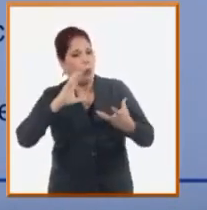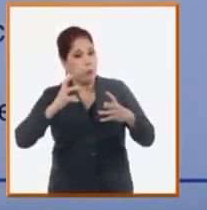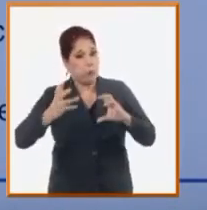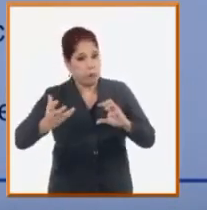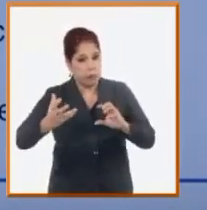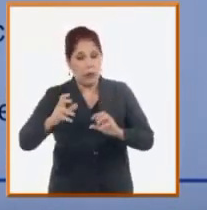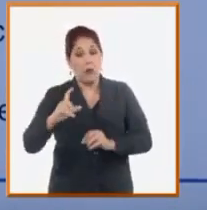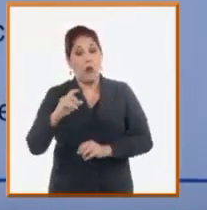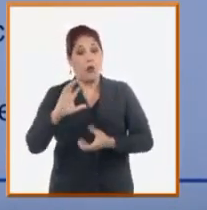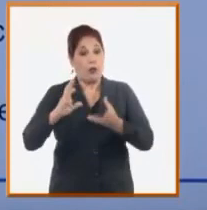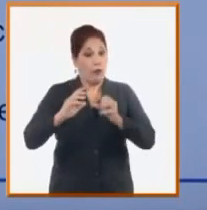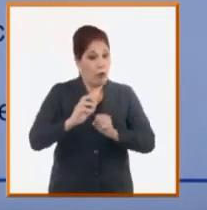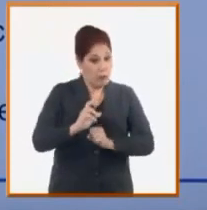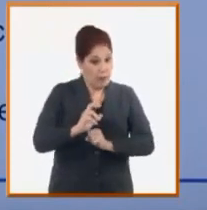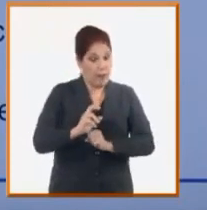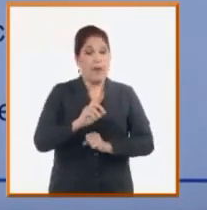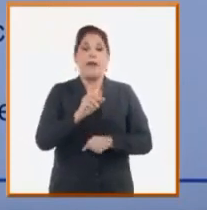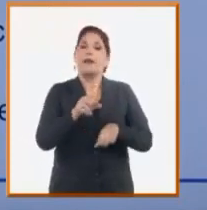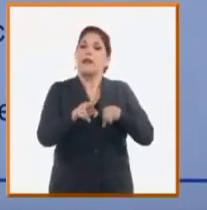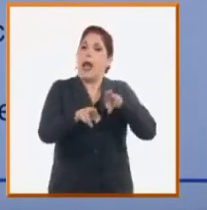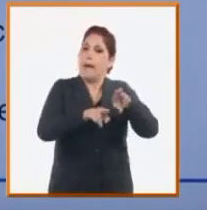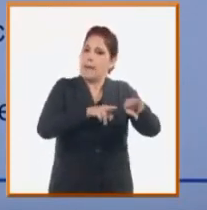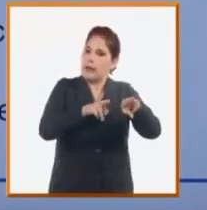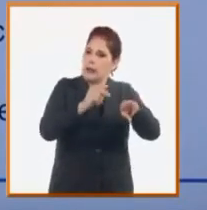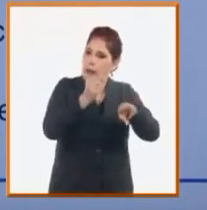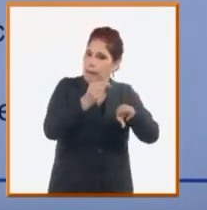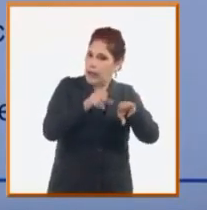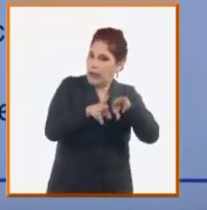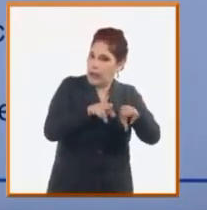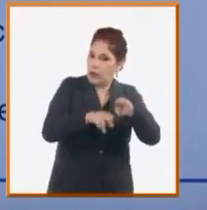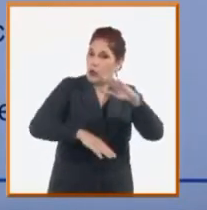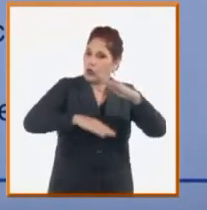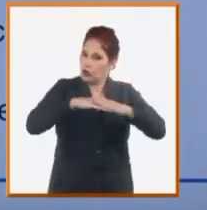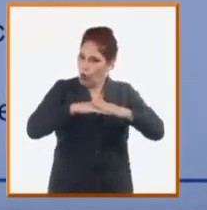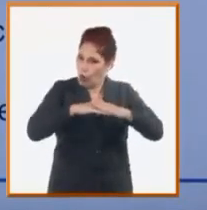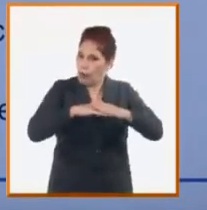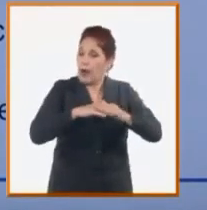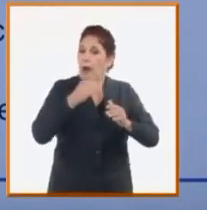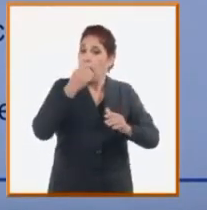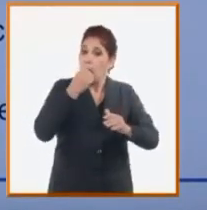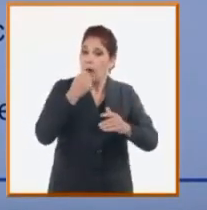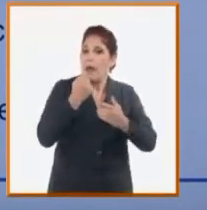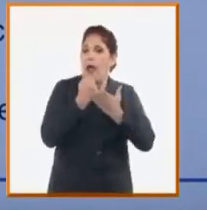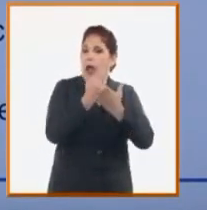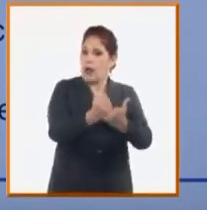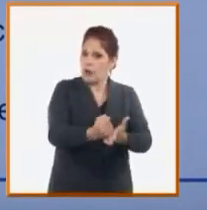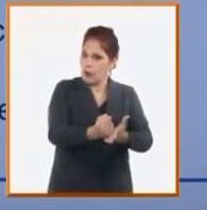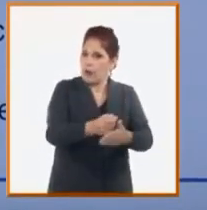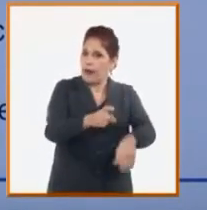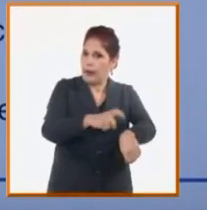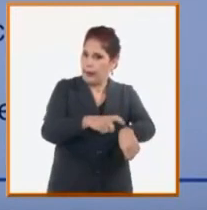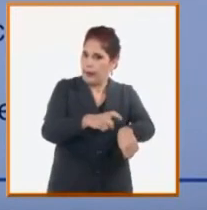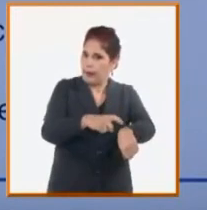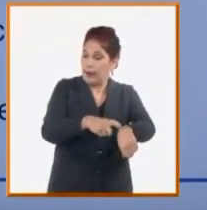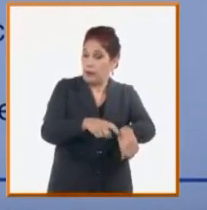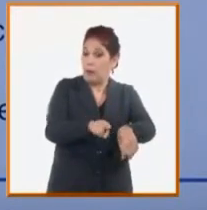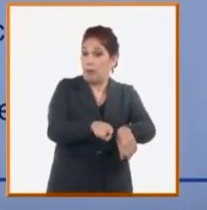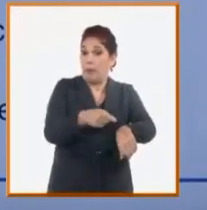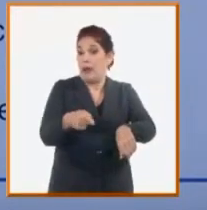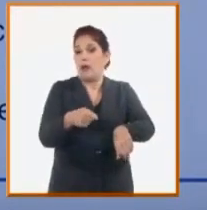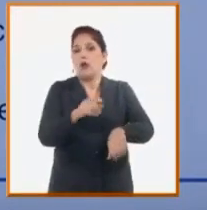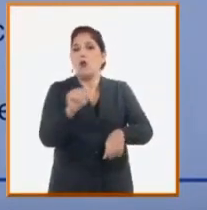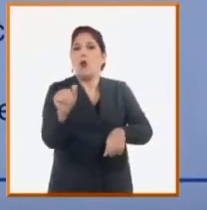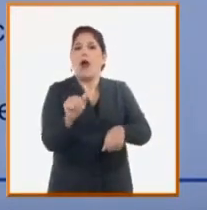fundamentalmente dos salidas. Salidas administrativas, de topes u otras, que pueden tener un sentido en un momento pero que son más de